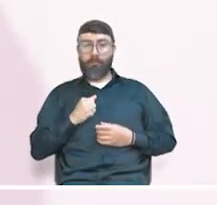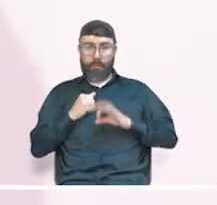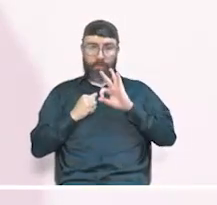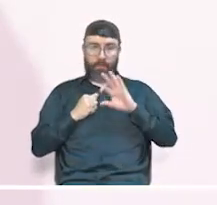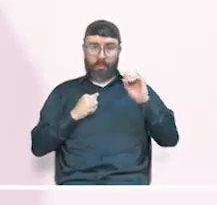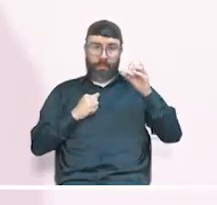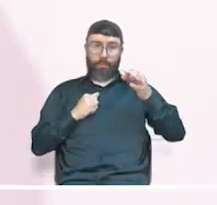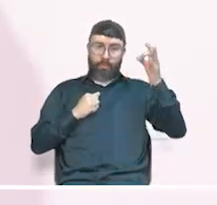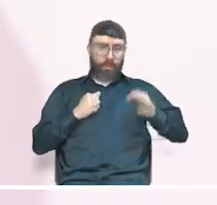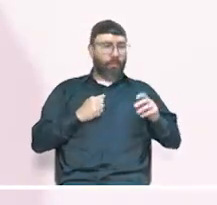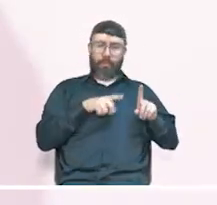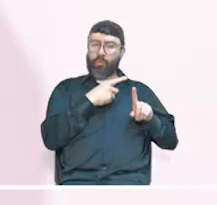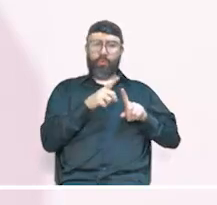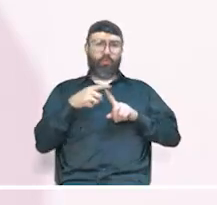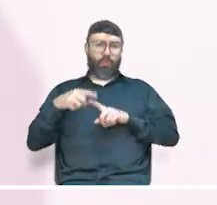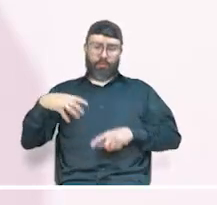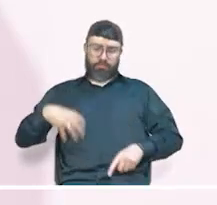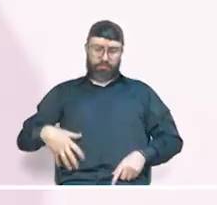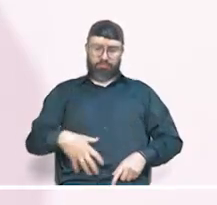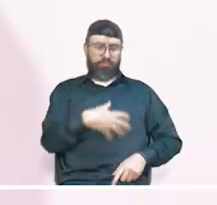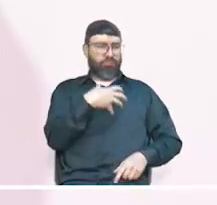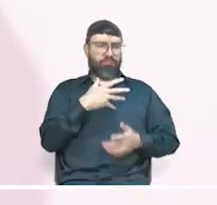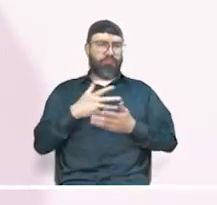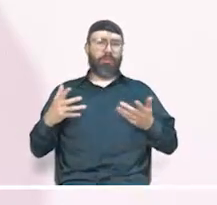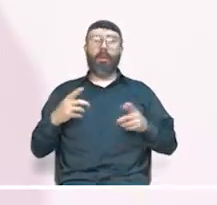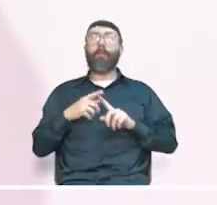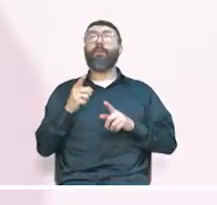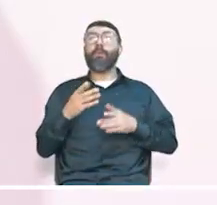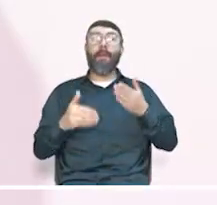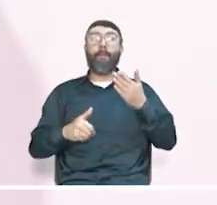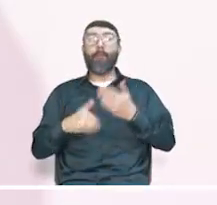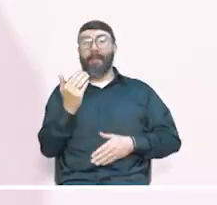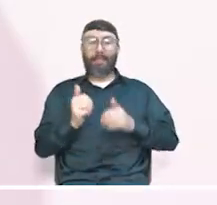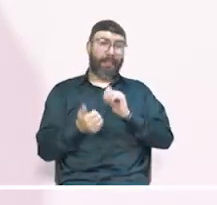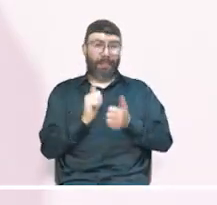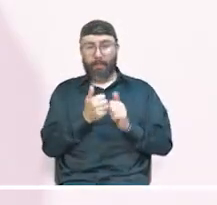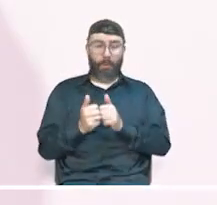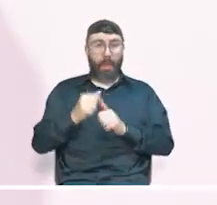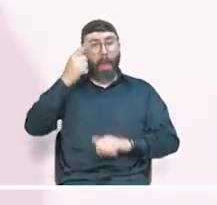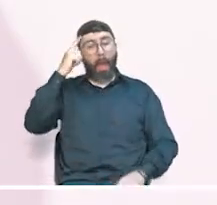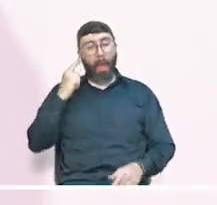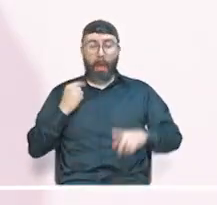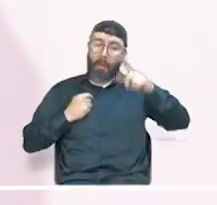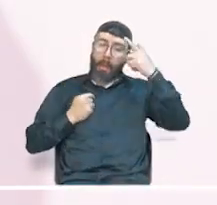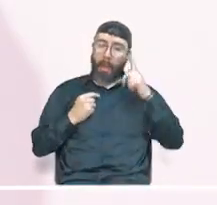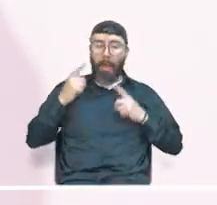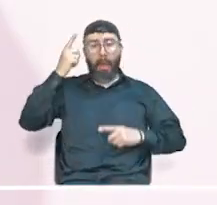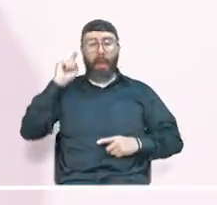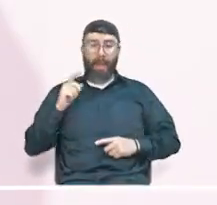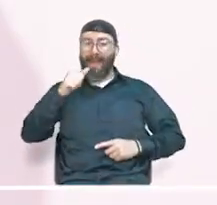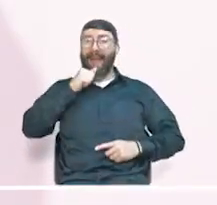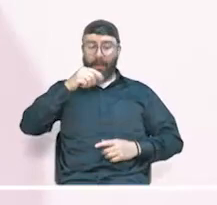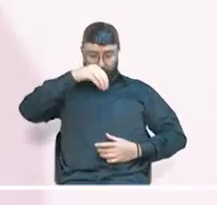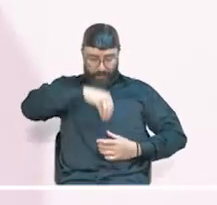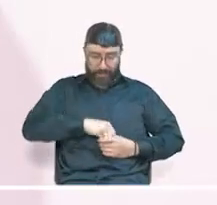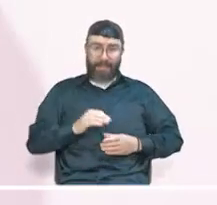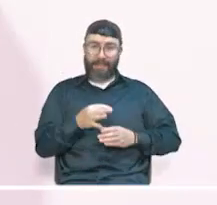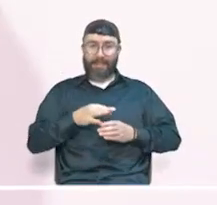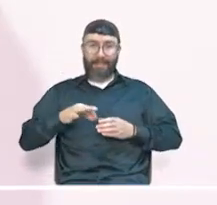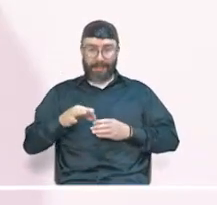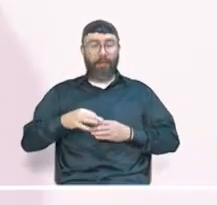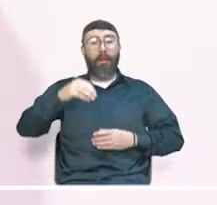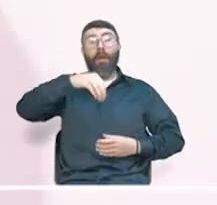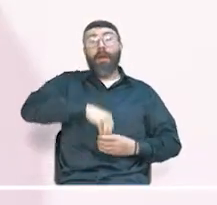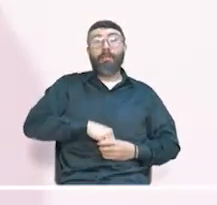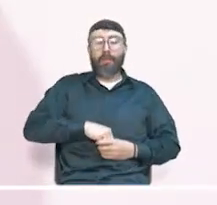30% por los diferentes tejidos. Pero si cuando usted empieza a hacer el ejercicio, empieza a sudar y empieza a sacar toda esa agua que está dentro de sus células, entonces, por ejemplo, en el